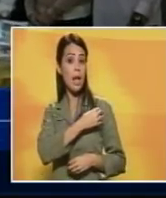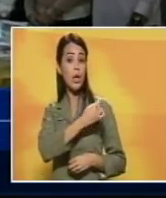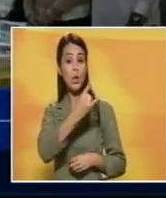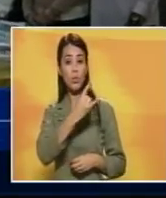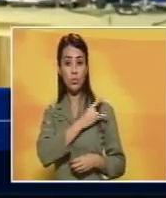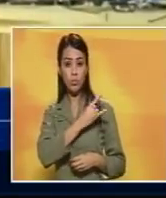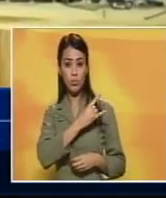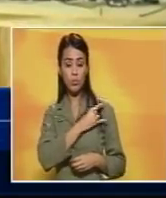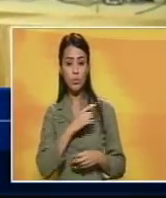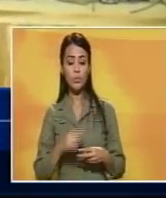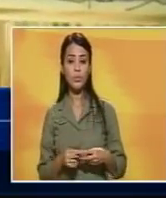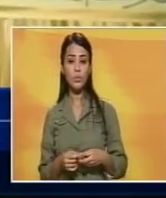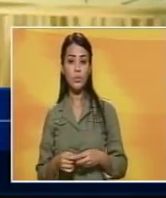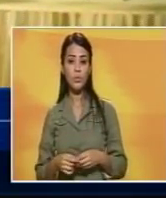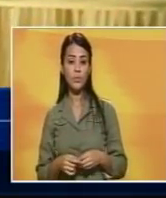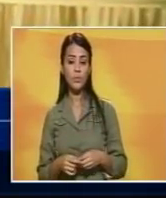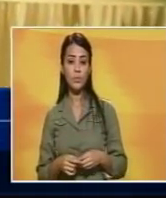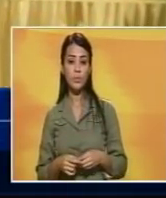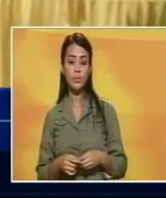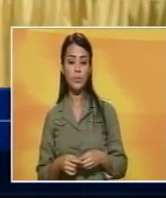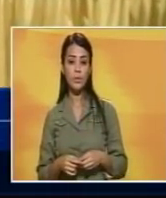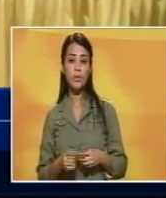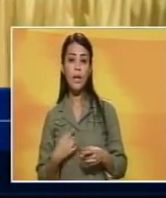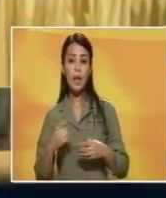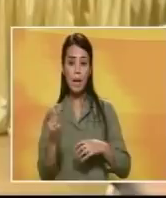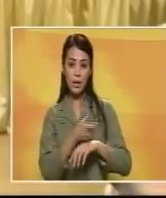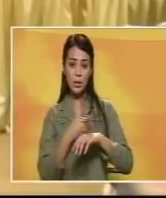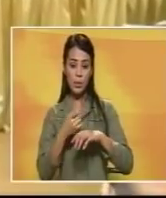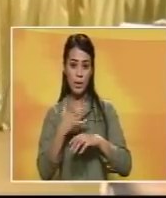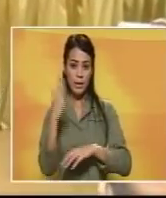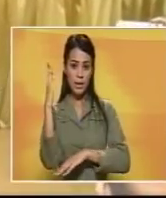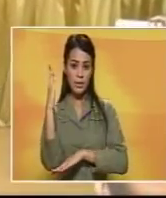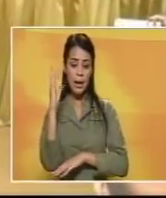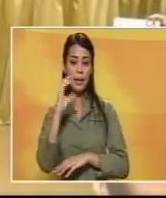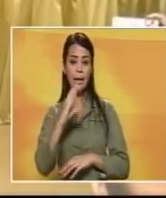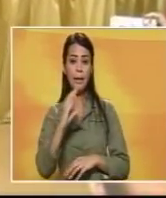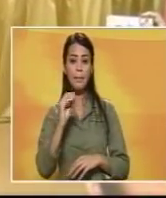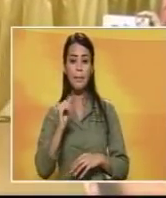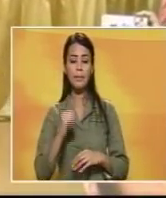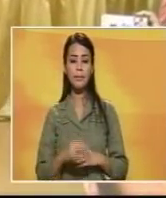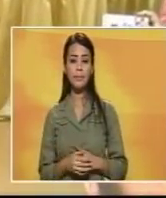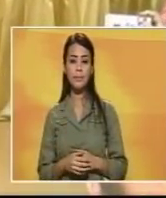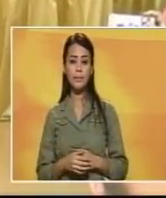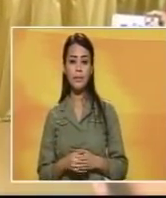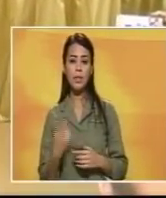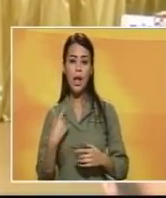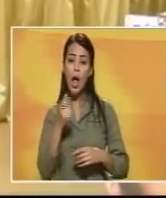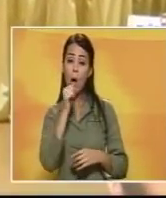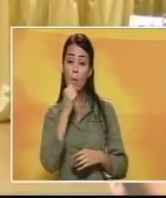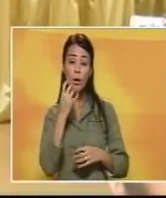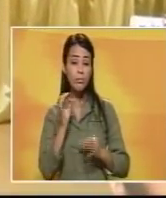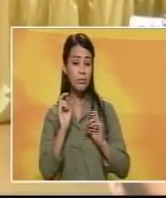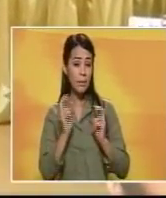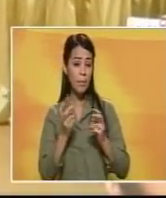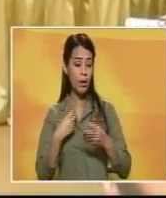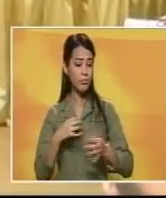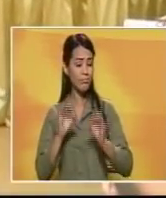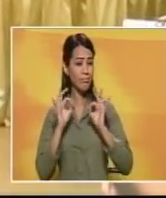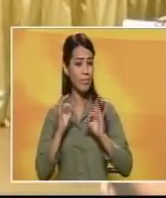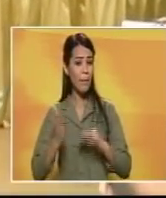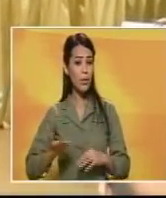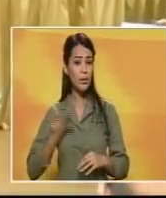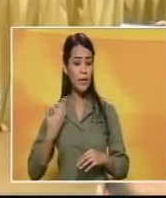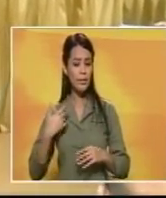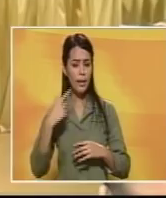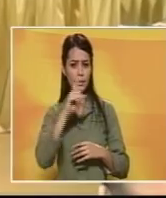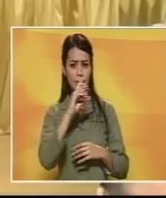Universitario, doctor Antonio María Pineda. La gobernadora de Lara, Carmen Meléndez, destacó que el tema del agua será su prioridad durante los primeros 100